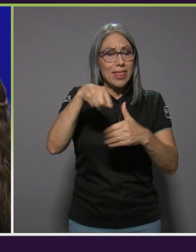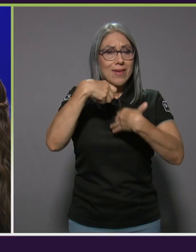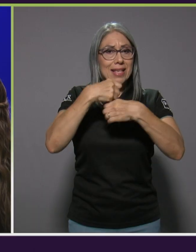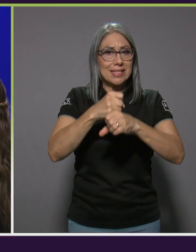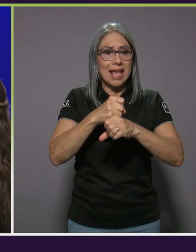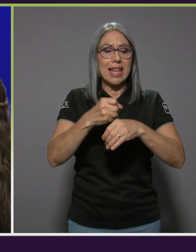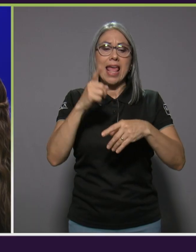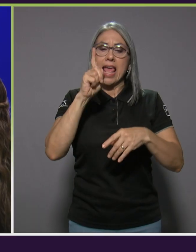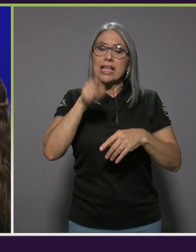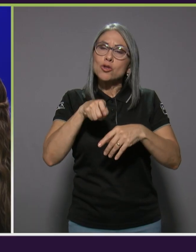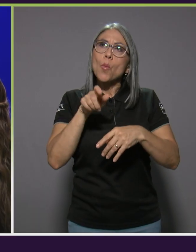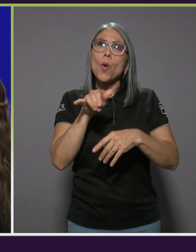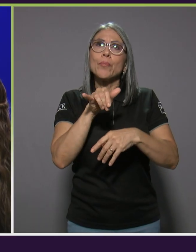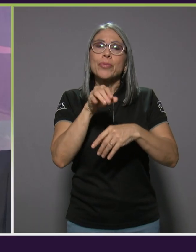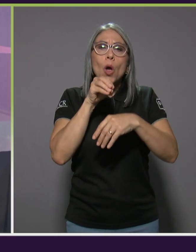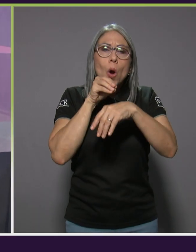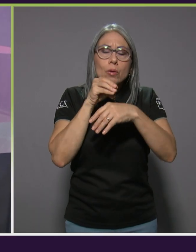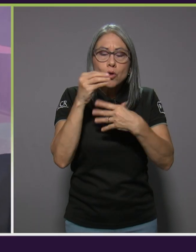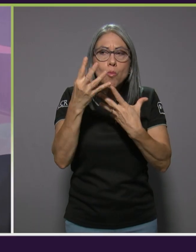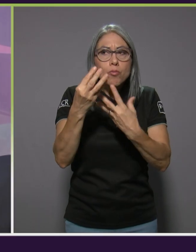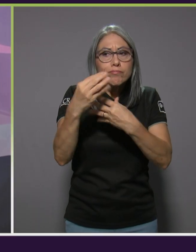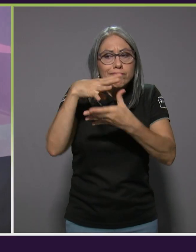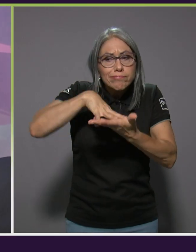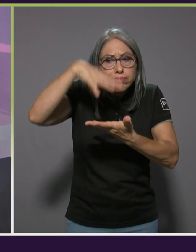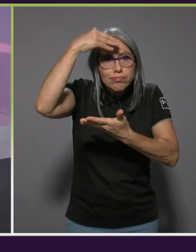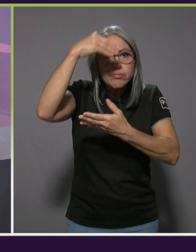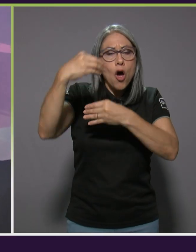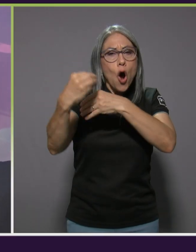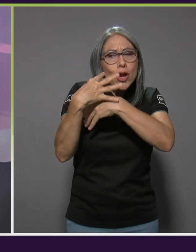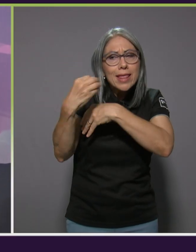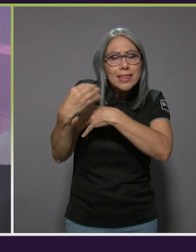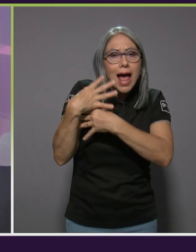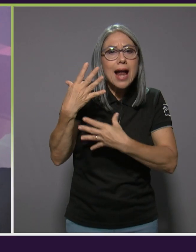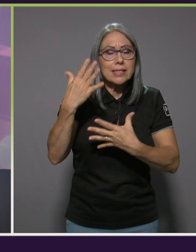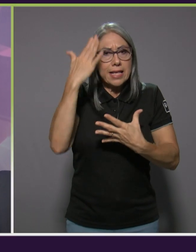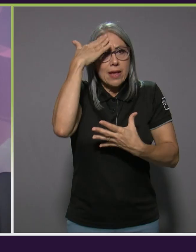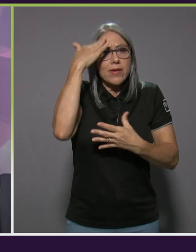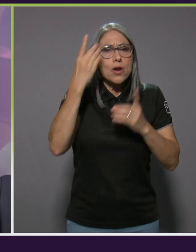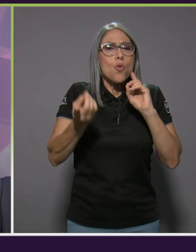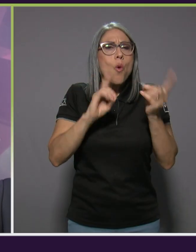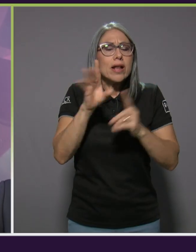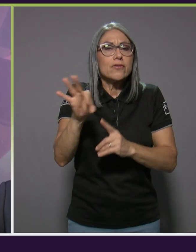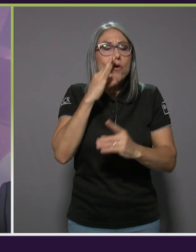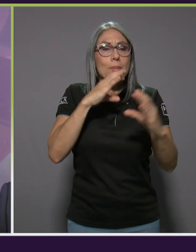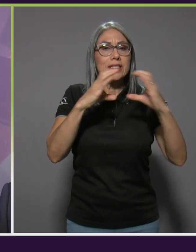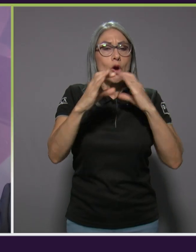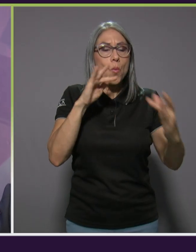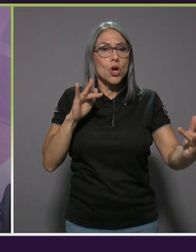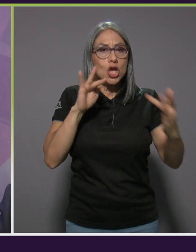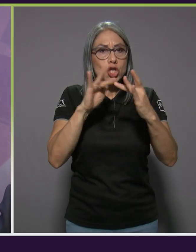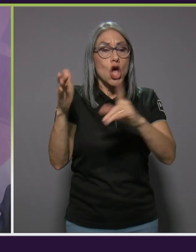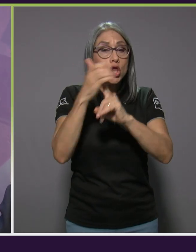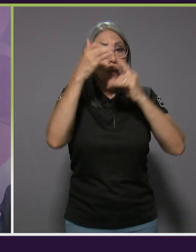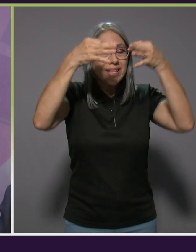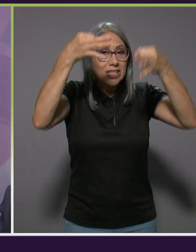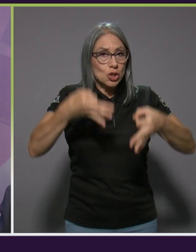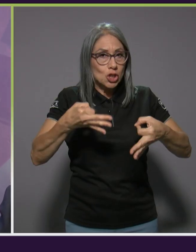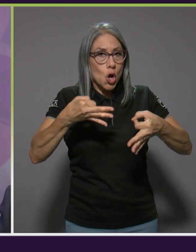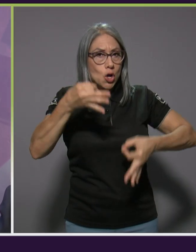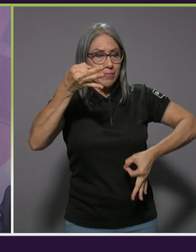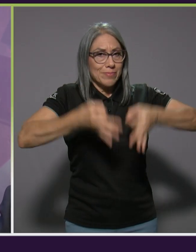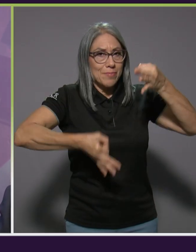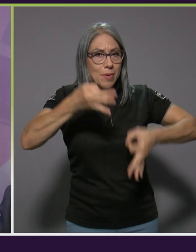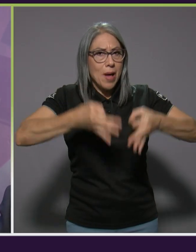Carlos, orientarse, informarse sobre los canales de comunicación y tomar una decisión específicamente en circuito judicial donde le